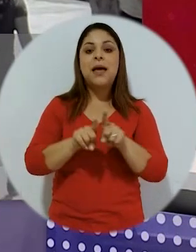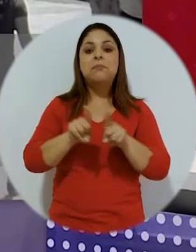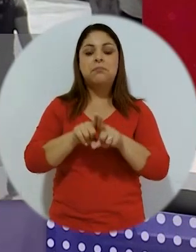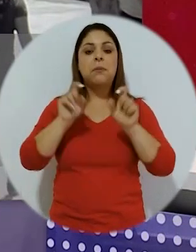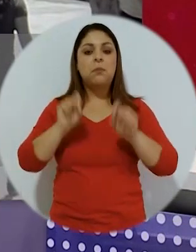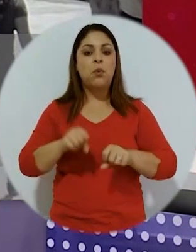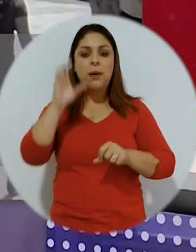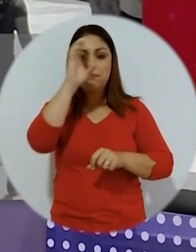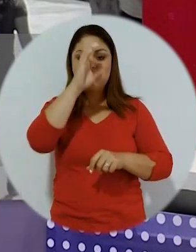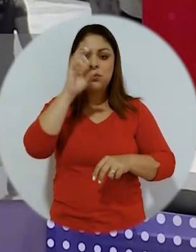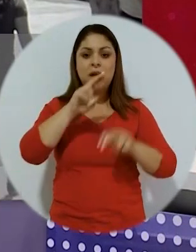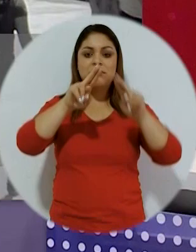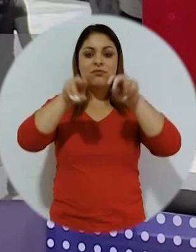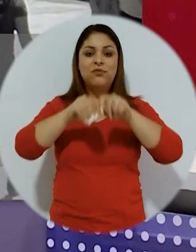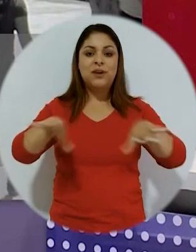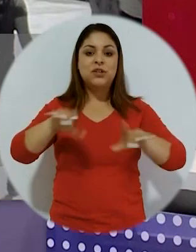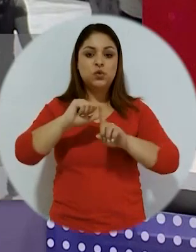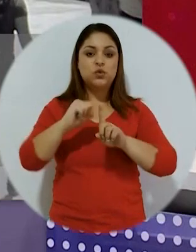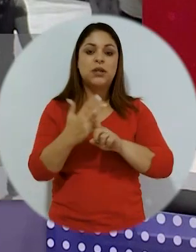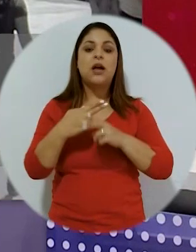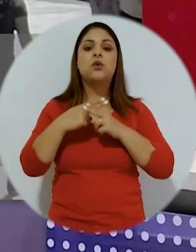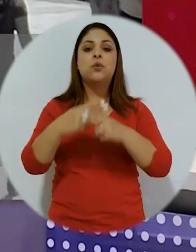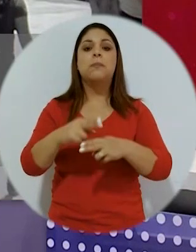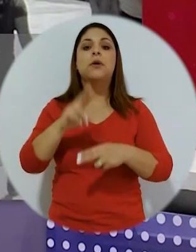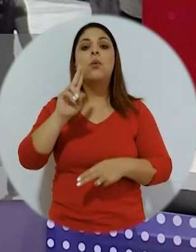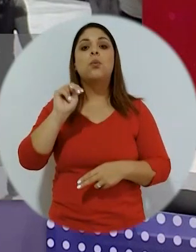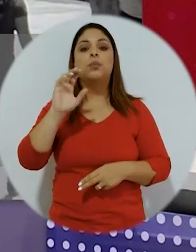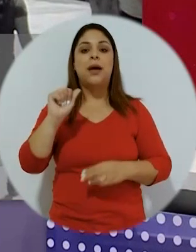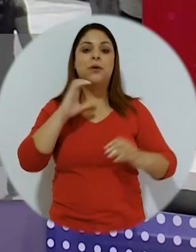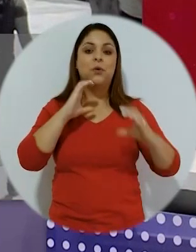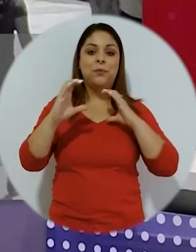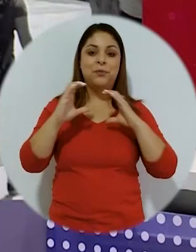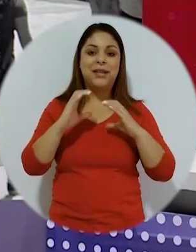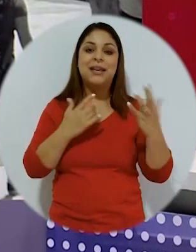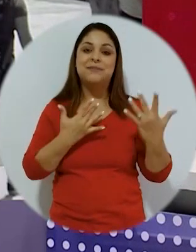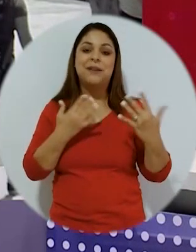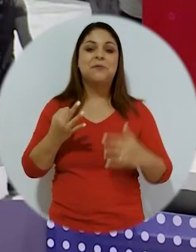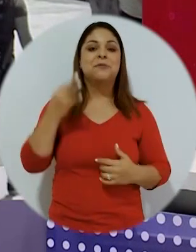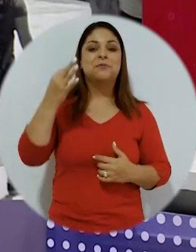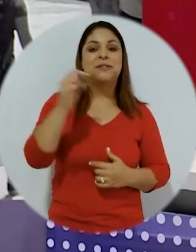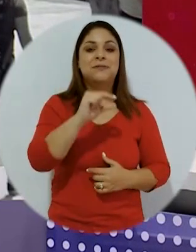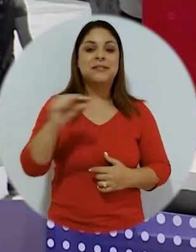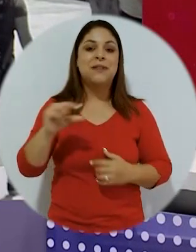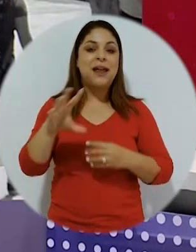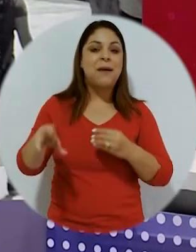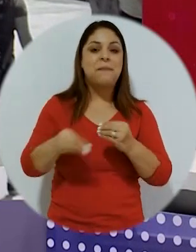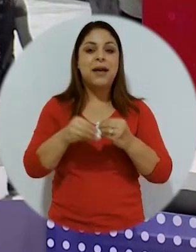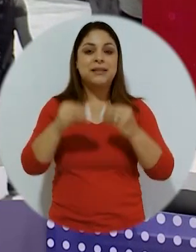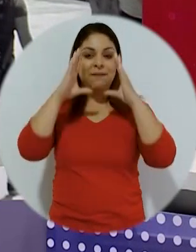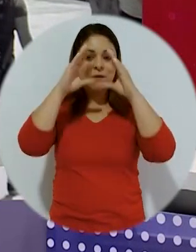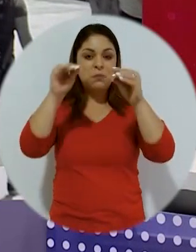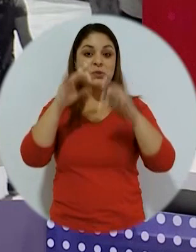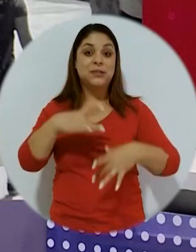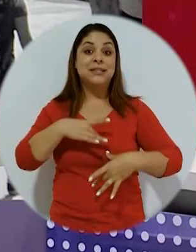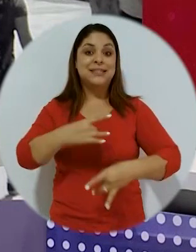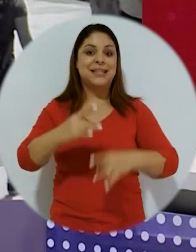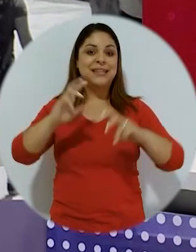www.unacomunica.una.ac.cr. También puede buscarnos en redes sociales bajo el nombre Una Comunica. Y le esperamos la próxima